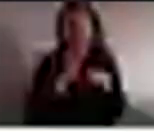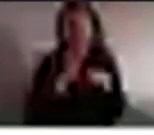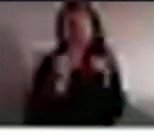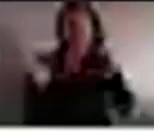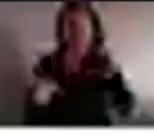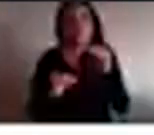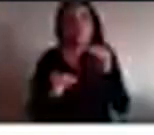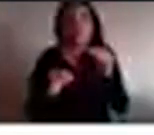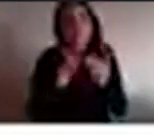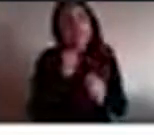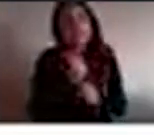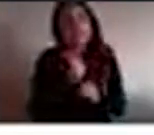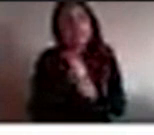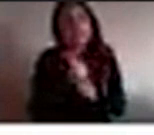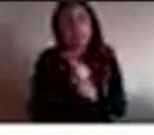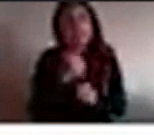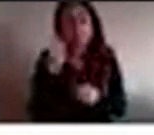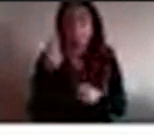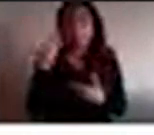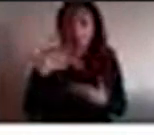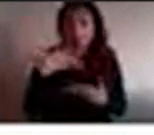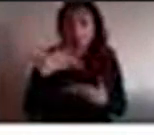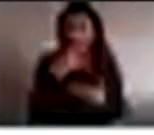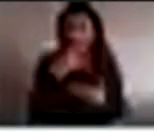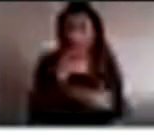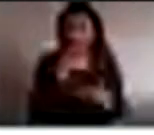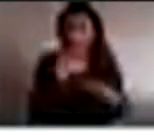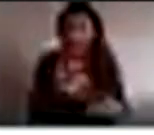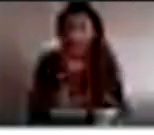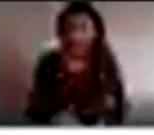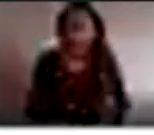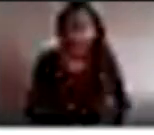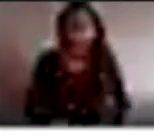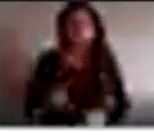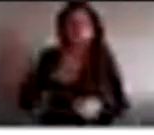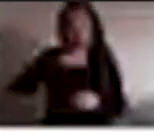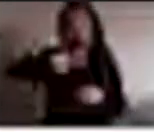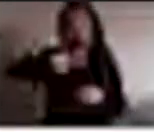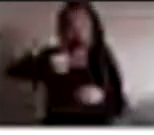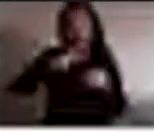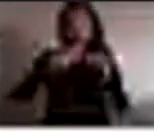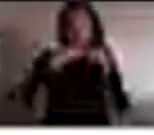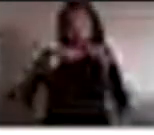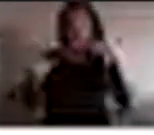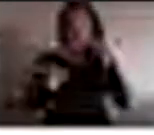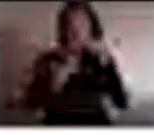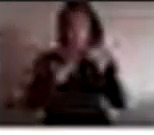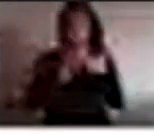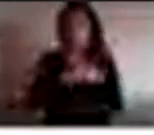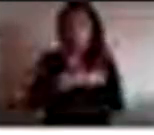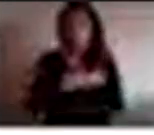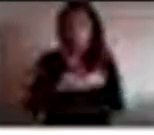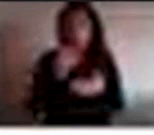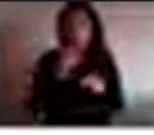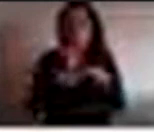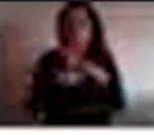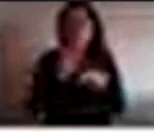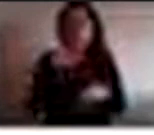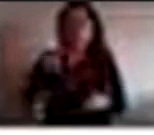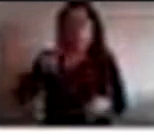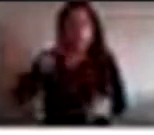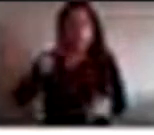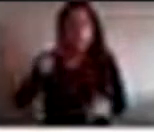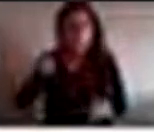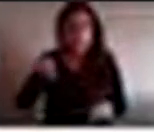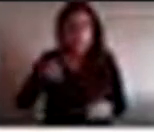es menester de esta parte señalarles que hemos realizado la encuesta CINIM, el Premio de Inclusión Laboral, el Protocolo de Inclusión